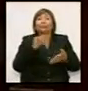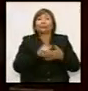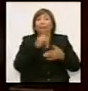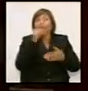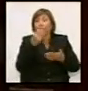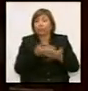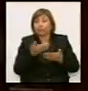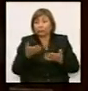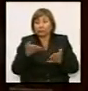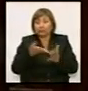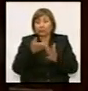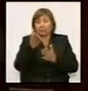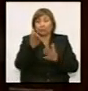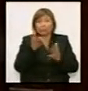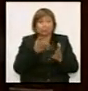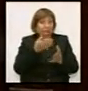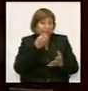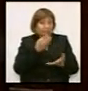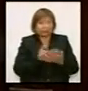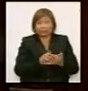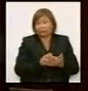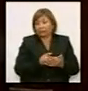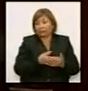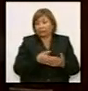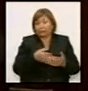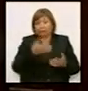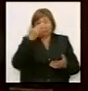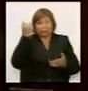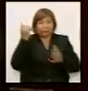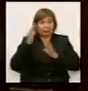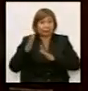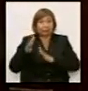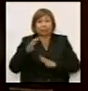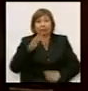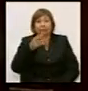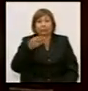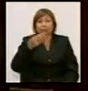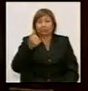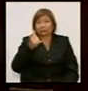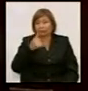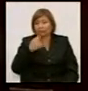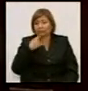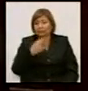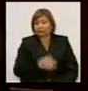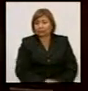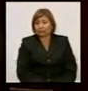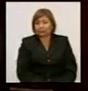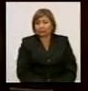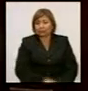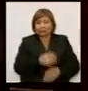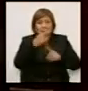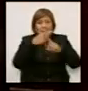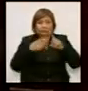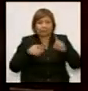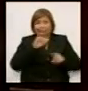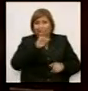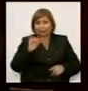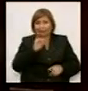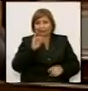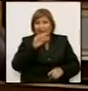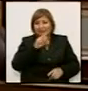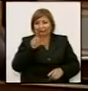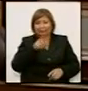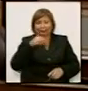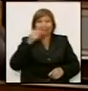cosa viable, porque odiaban a Haya, odiaban, la mitad de la izquierda habían